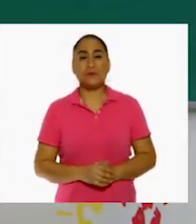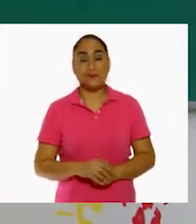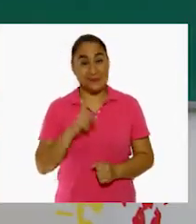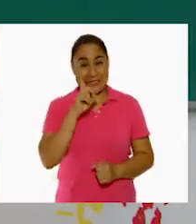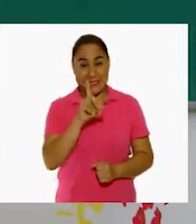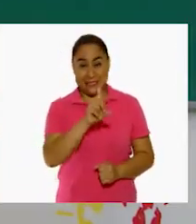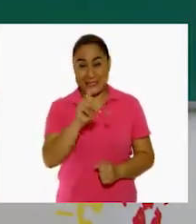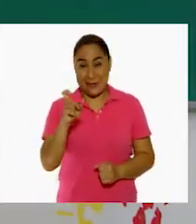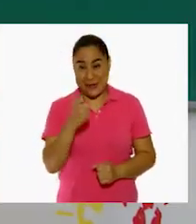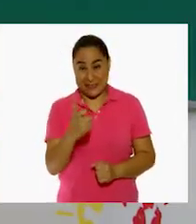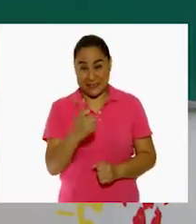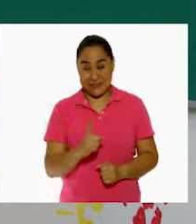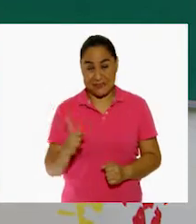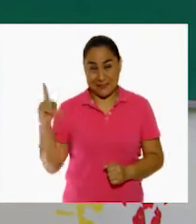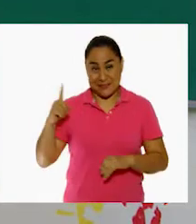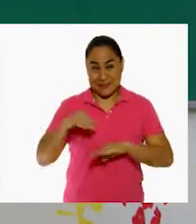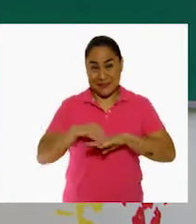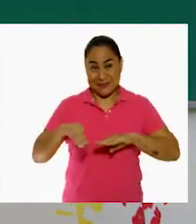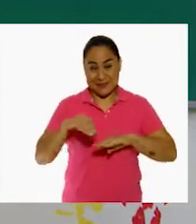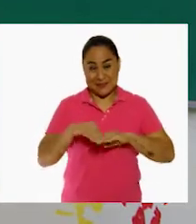100.